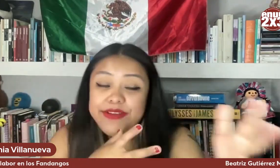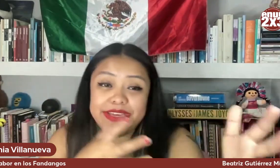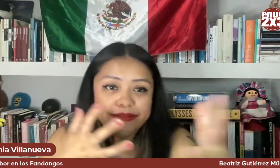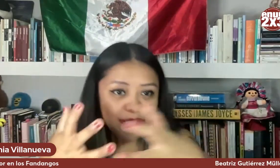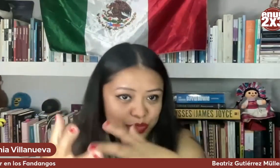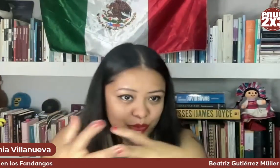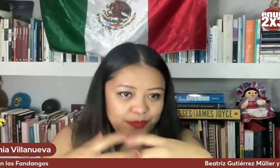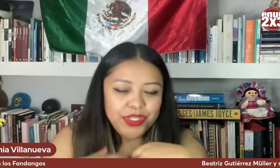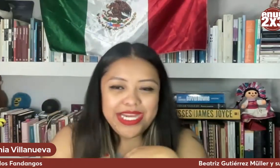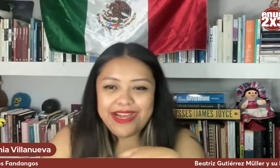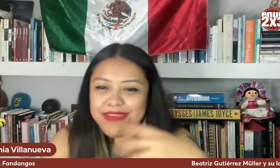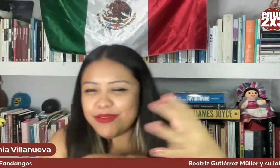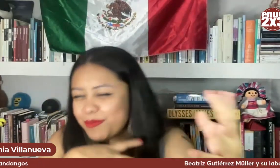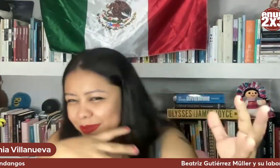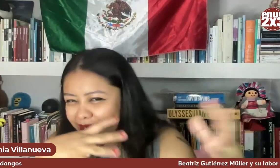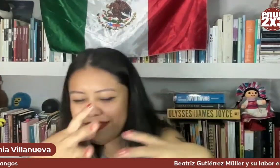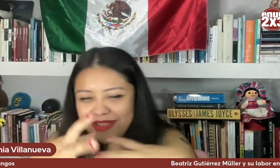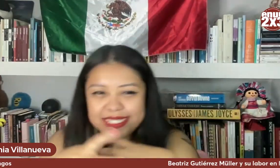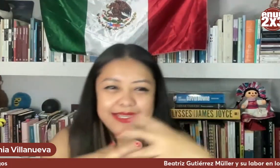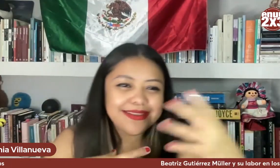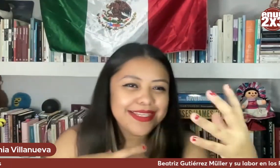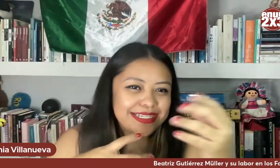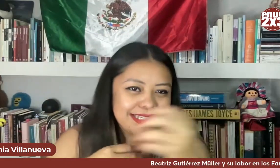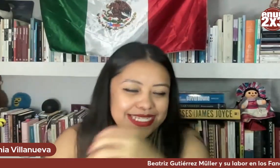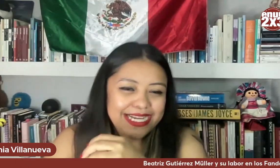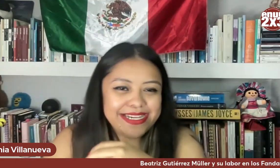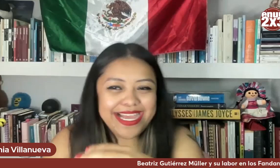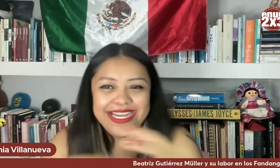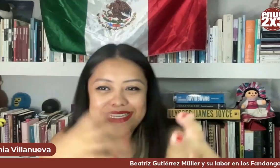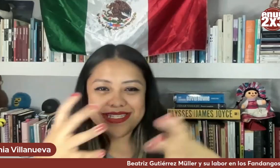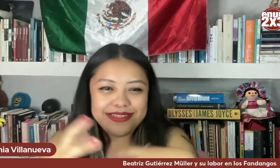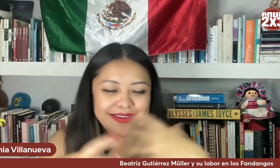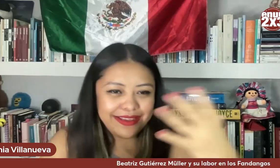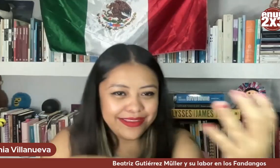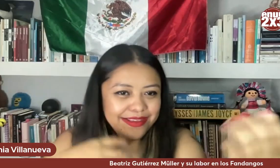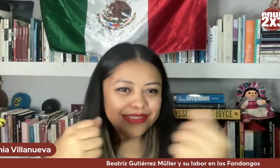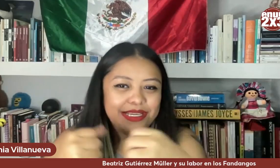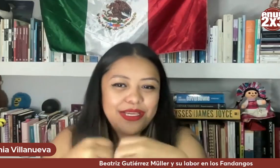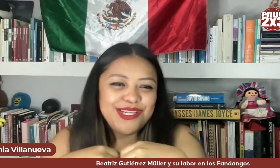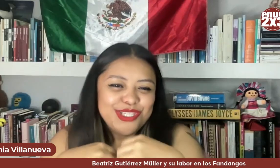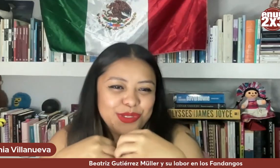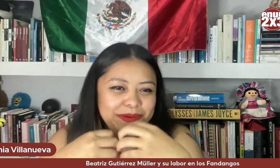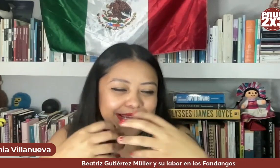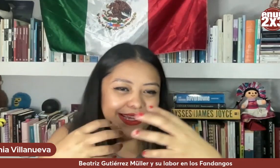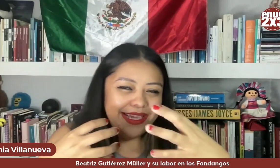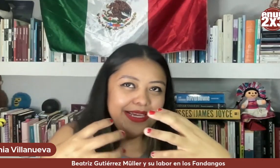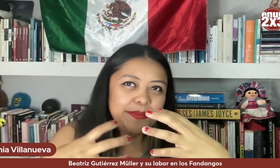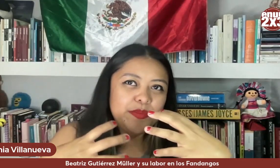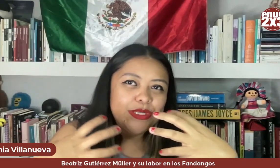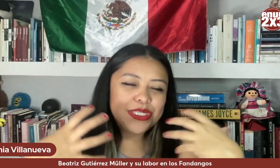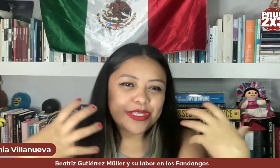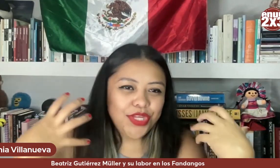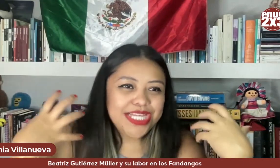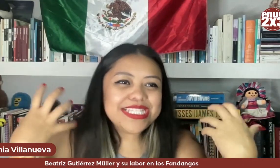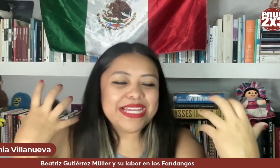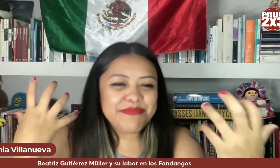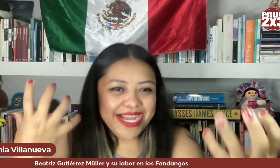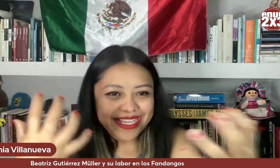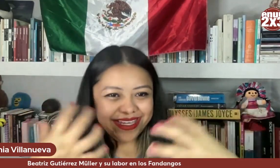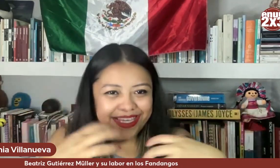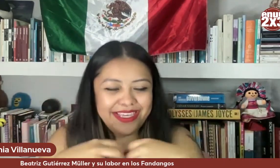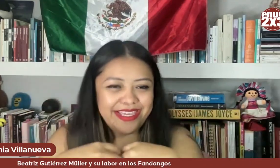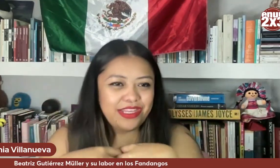que no se había visto. Ha habido por ahí bastantes análisis y críticas sobre pues, toda